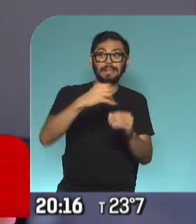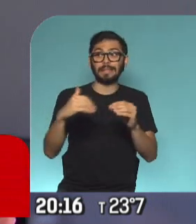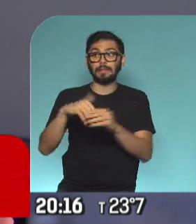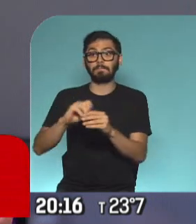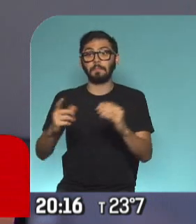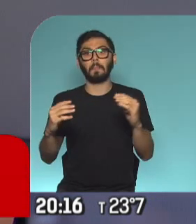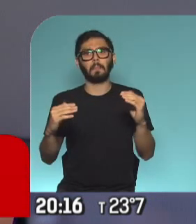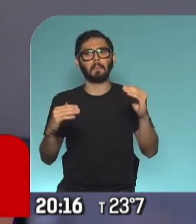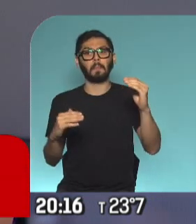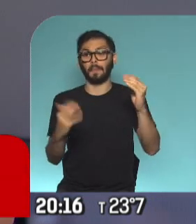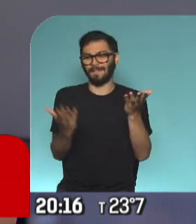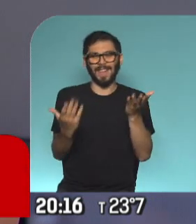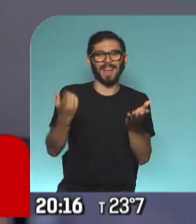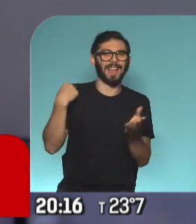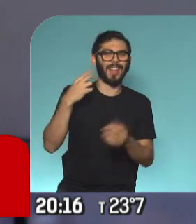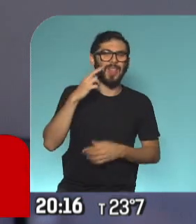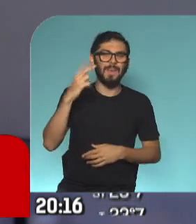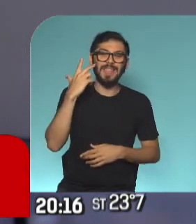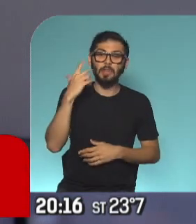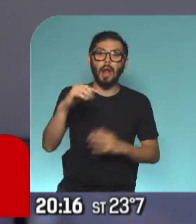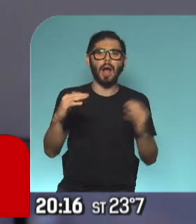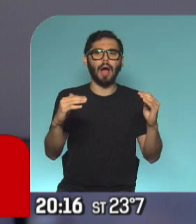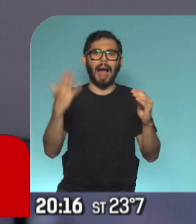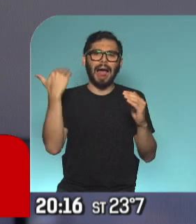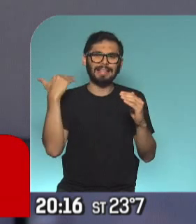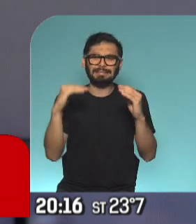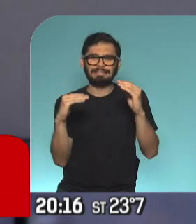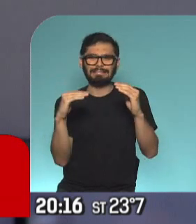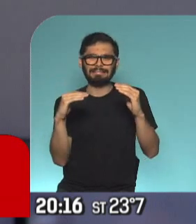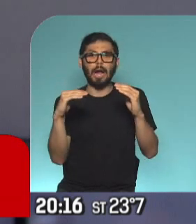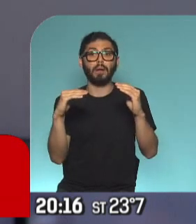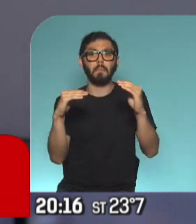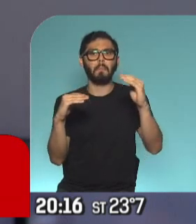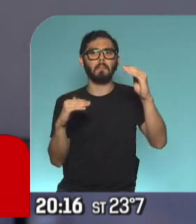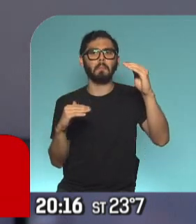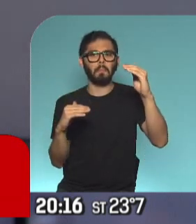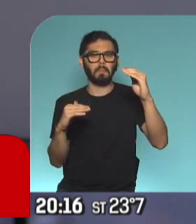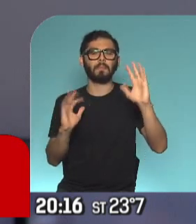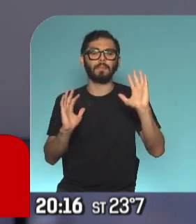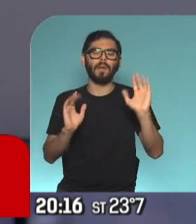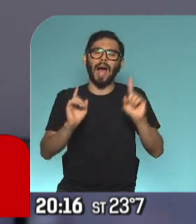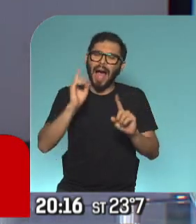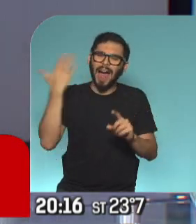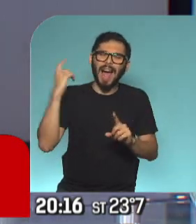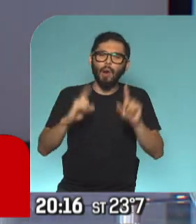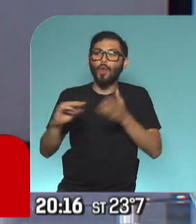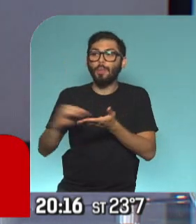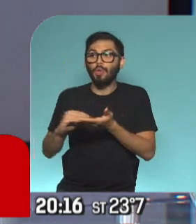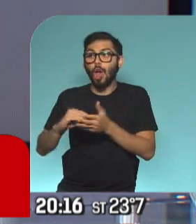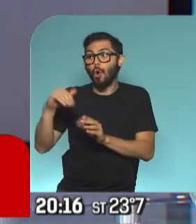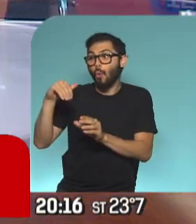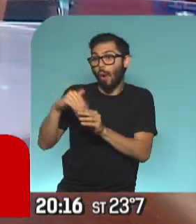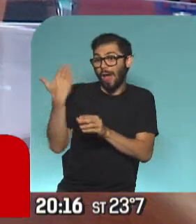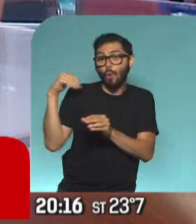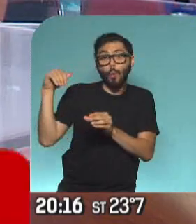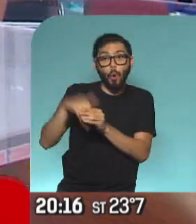Cámara de Diputados en 2018. Un poco más de alivio. Incluso con algunos diputados que habían votado en su momento distinto a lo que votaron